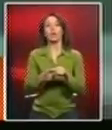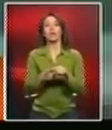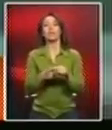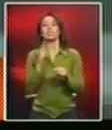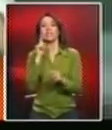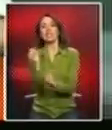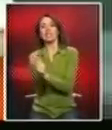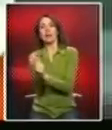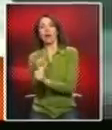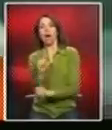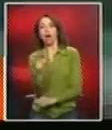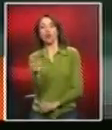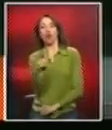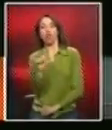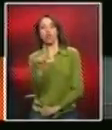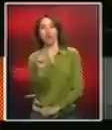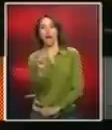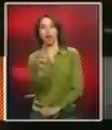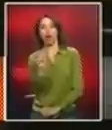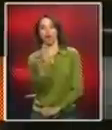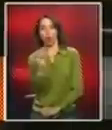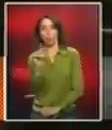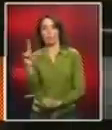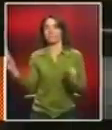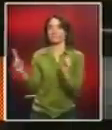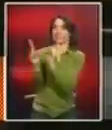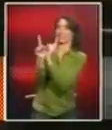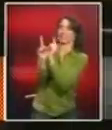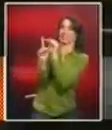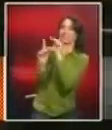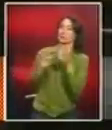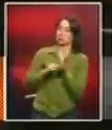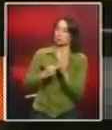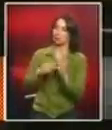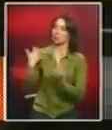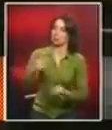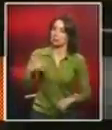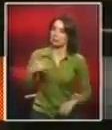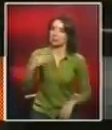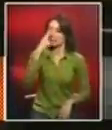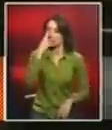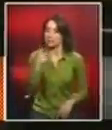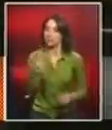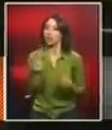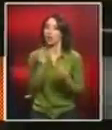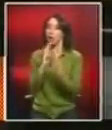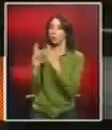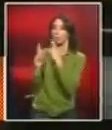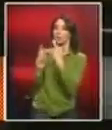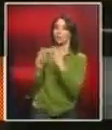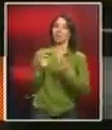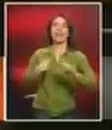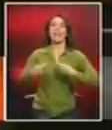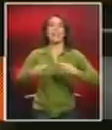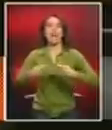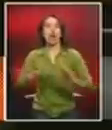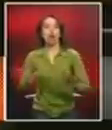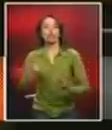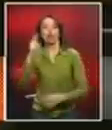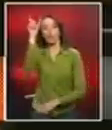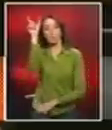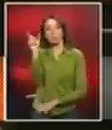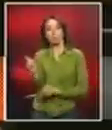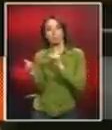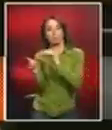Gonzalo Robles. Con él van a empezar a surgir problemas serios, digamos, cómo convivir en los negocios con una persona que